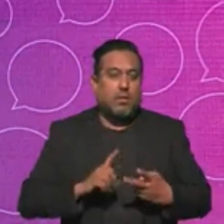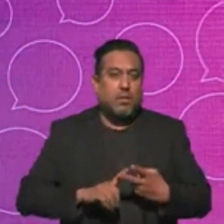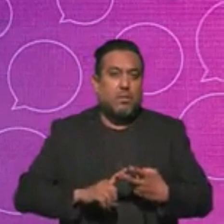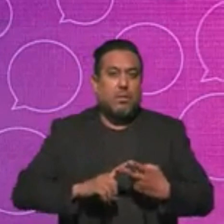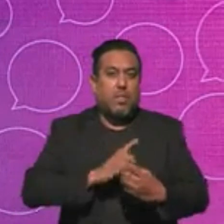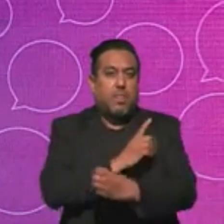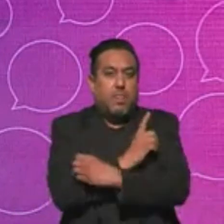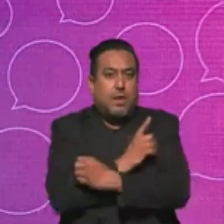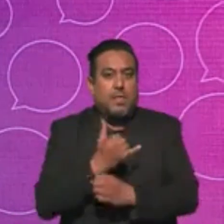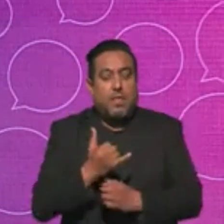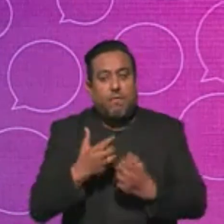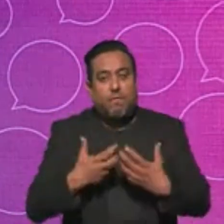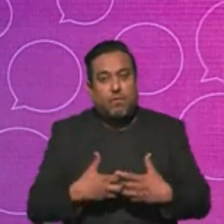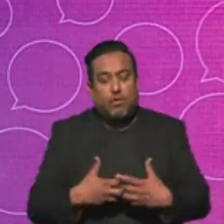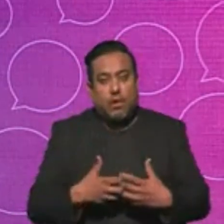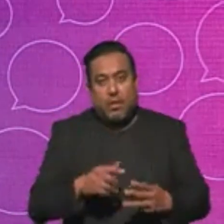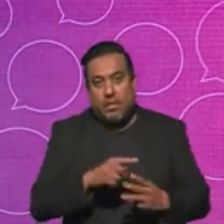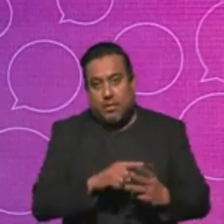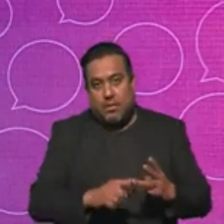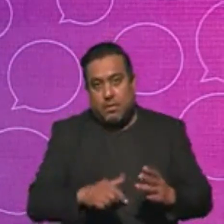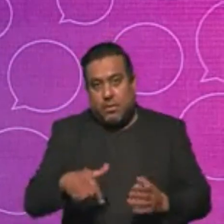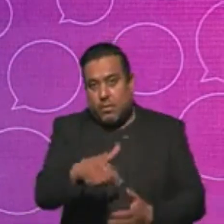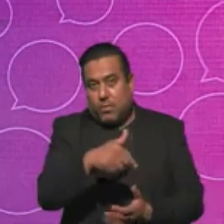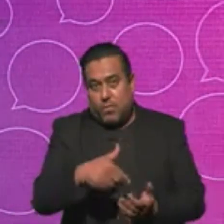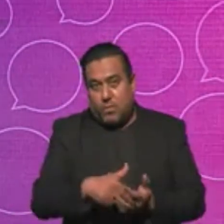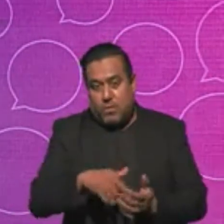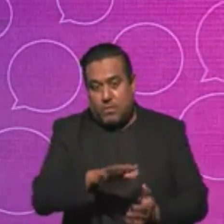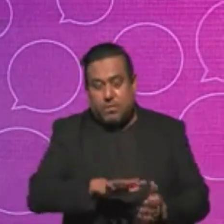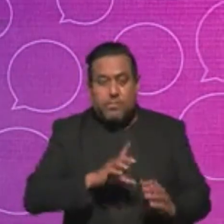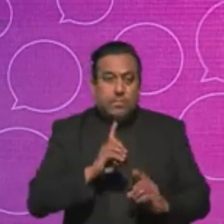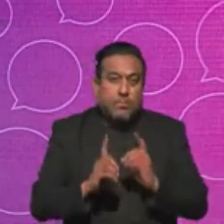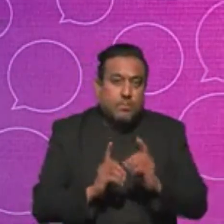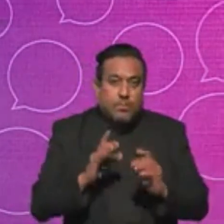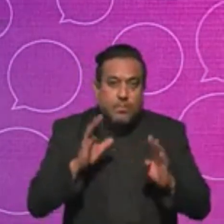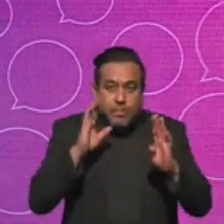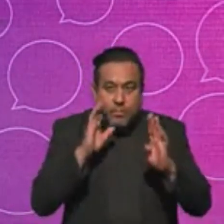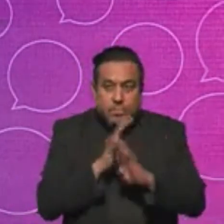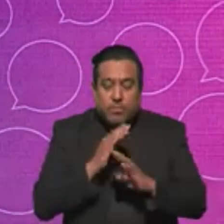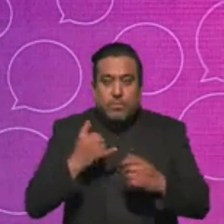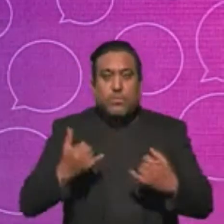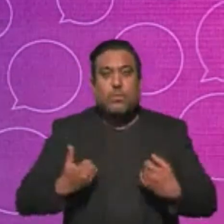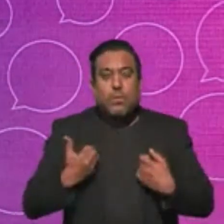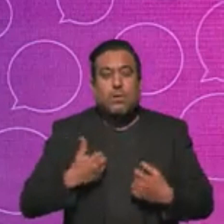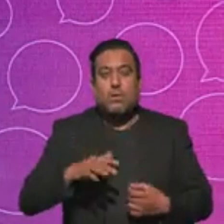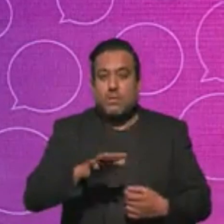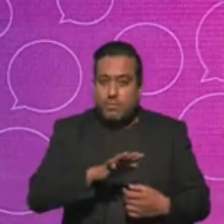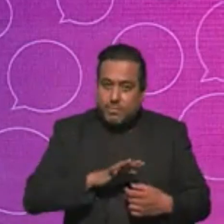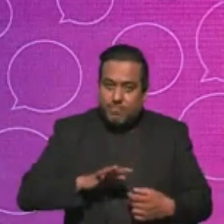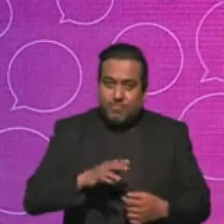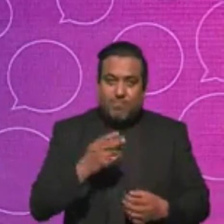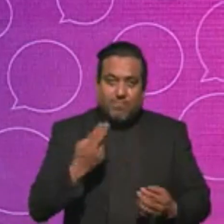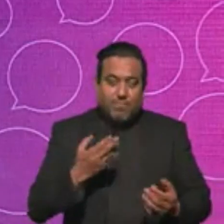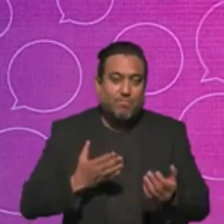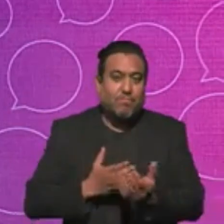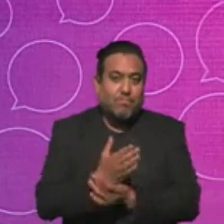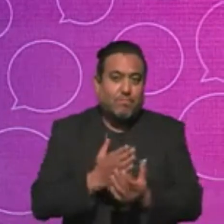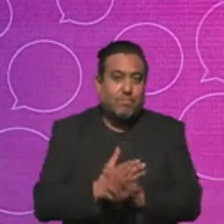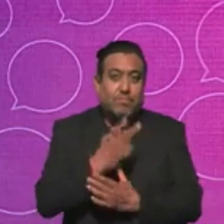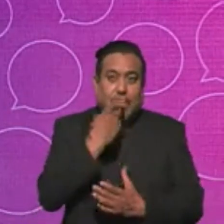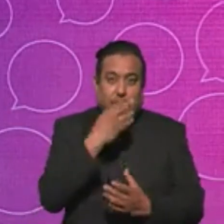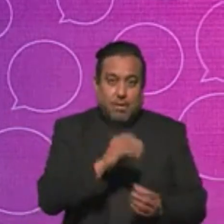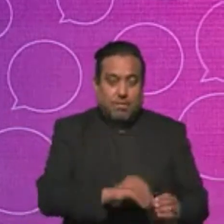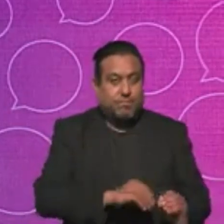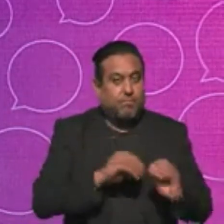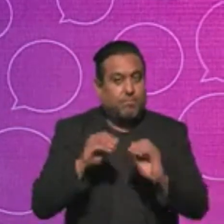y funcionalidad estos lugares de recreación deportivos de esparcimiento tendrían mucho más efecto en el desarrollo social y